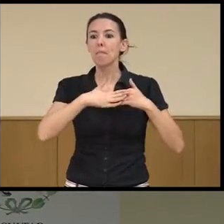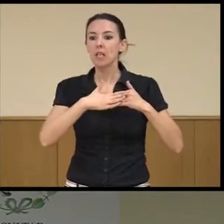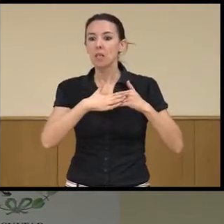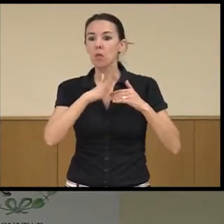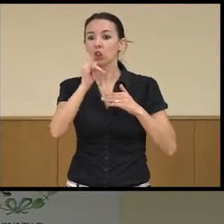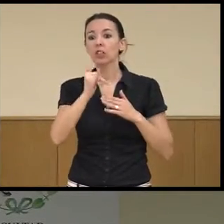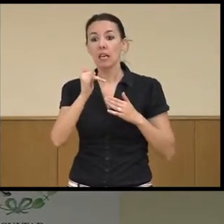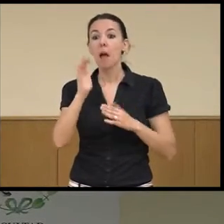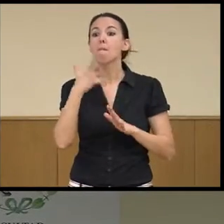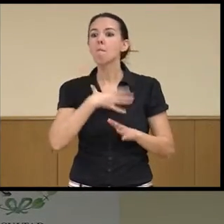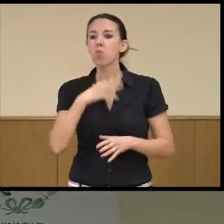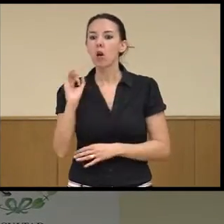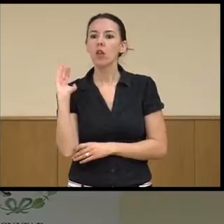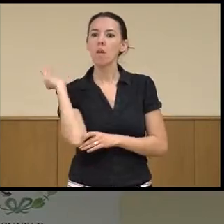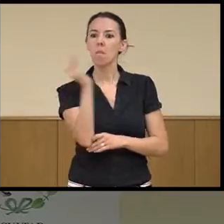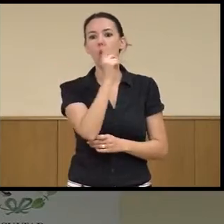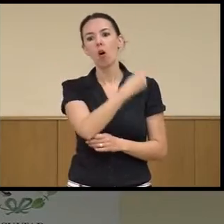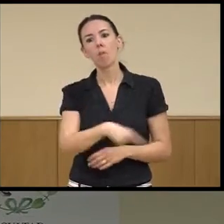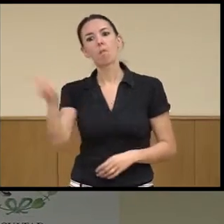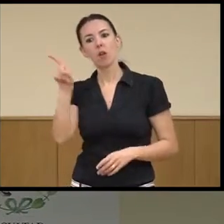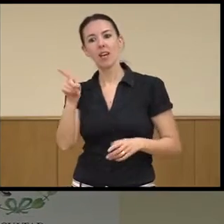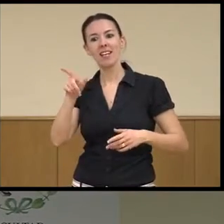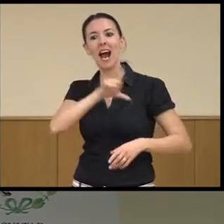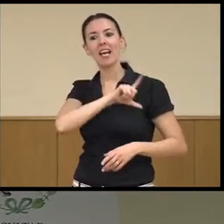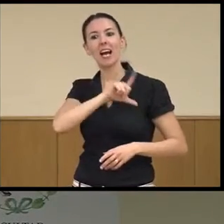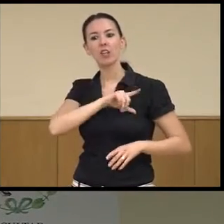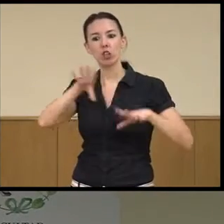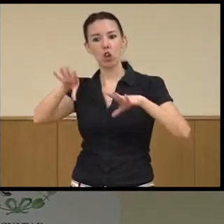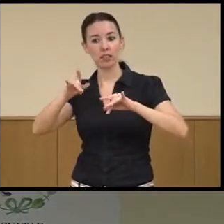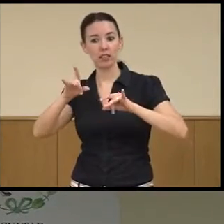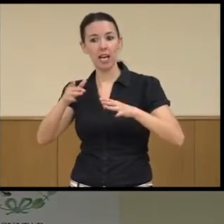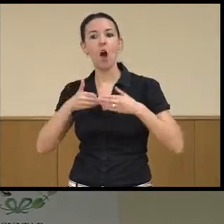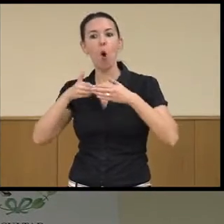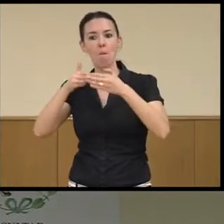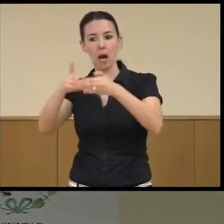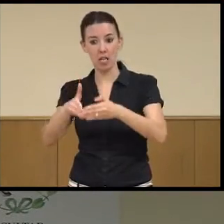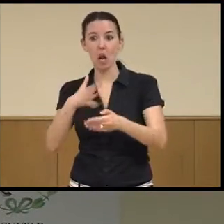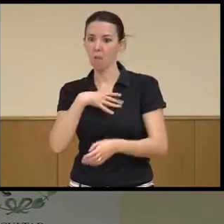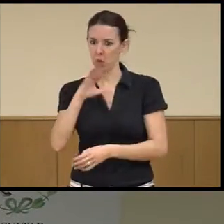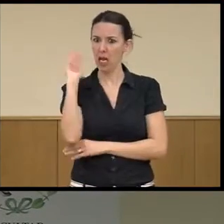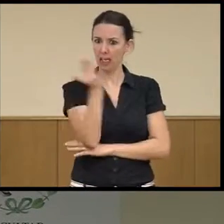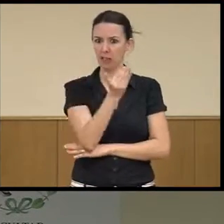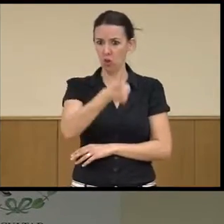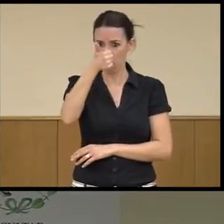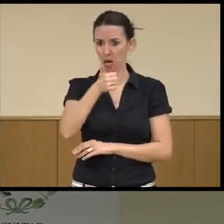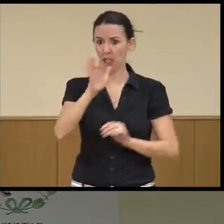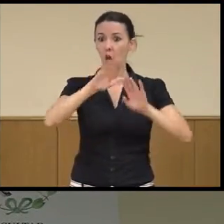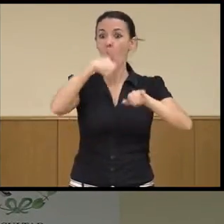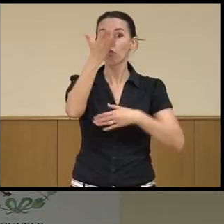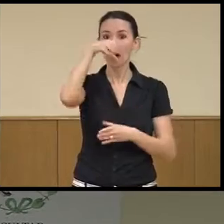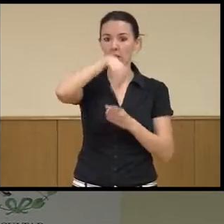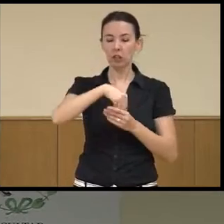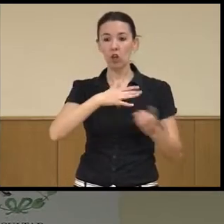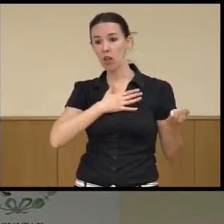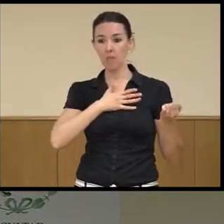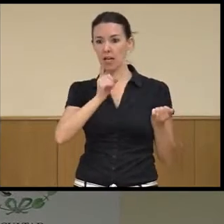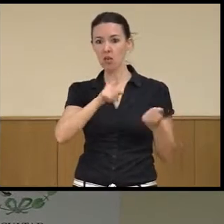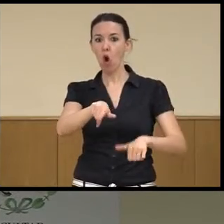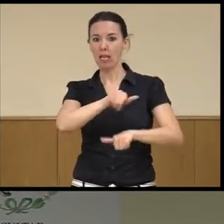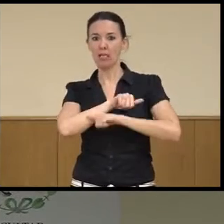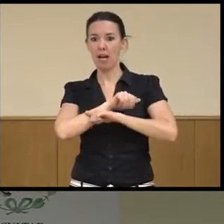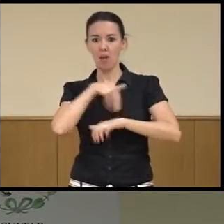pena menor, con enviarlos a la tropa de tierra o a la marina, amén de otros castigos. Estaban fuera, no estaban en el baile, estaban esperando a sus